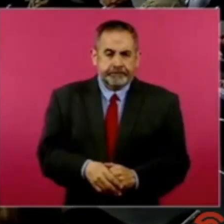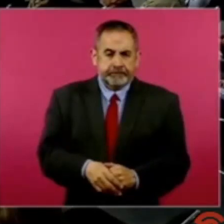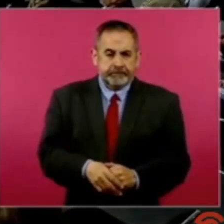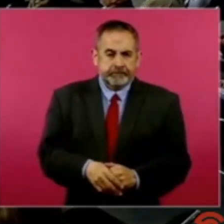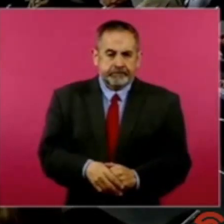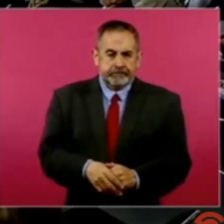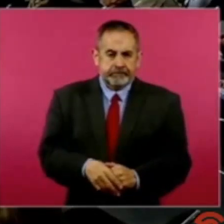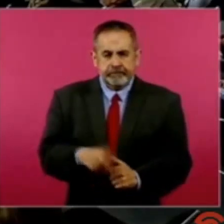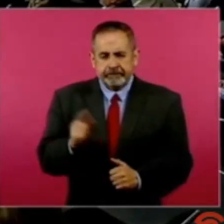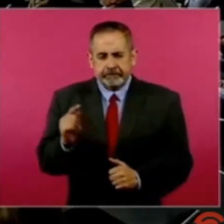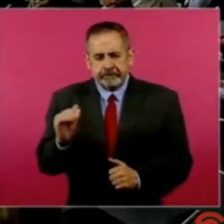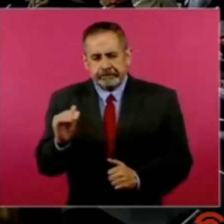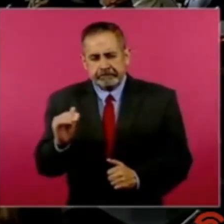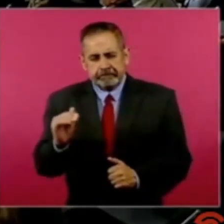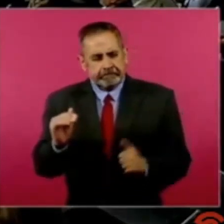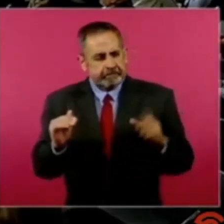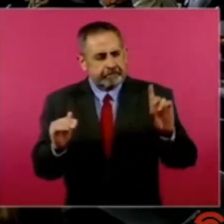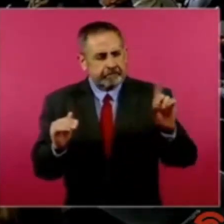Está subiendo un poquito.